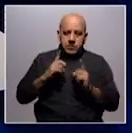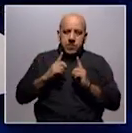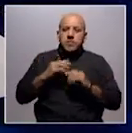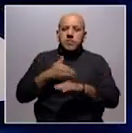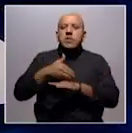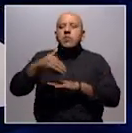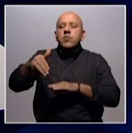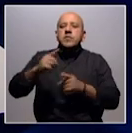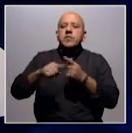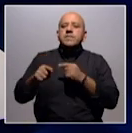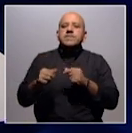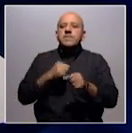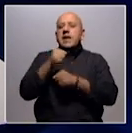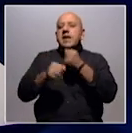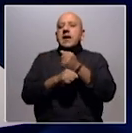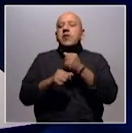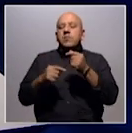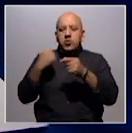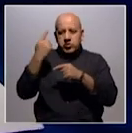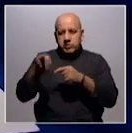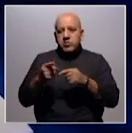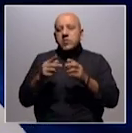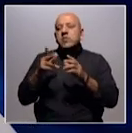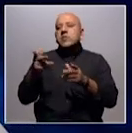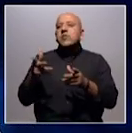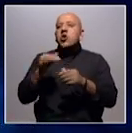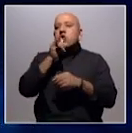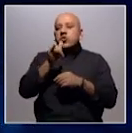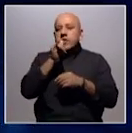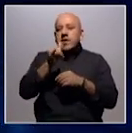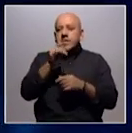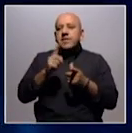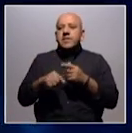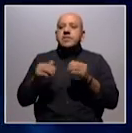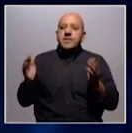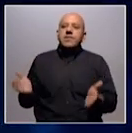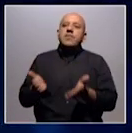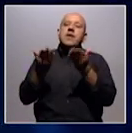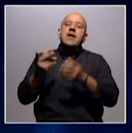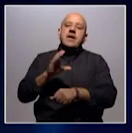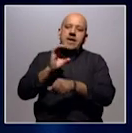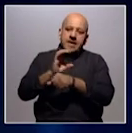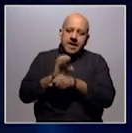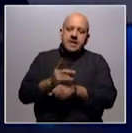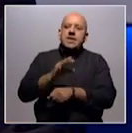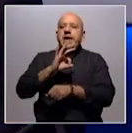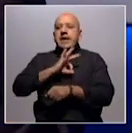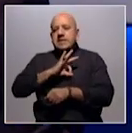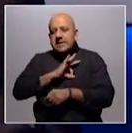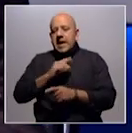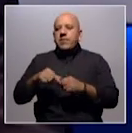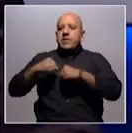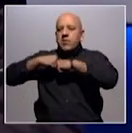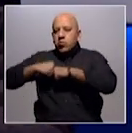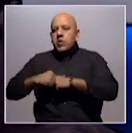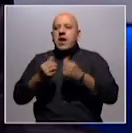el año el año que viene pero bueno me tiene muy estimulado más las clases los exámenes los tribunales